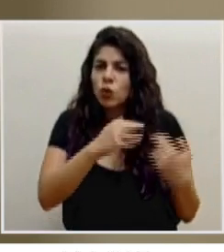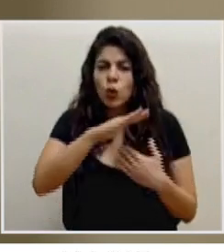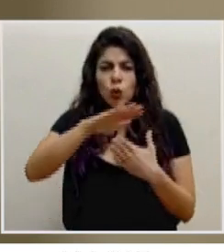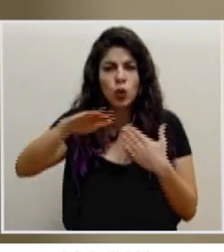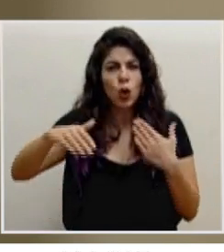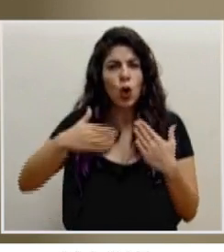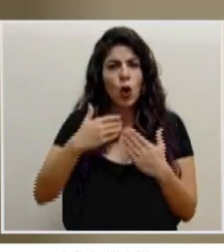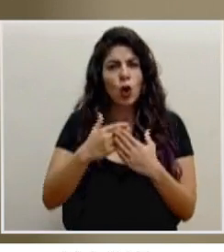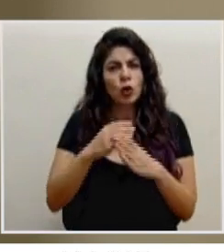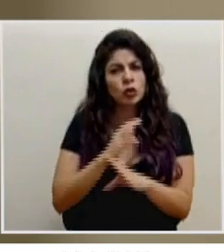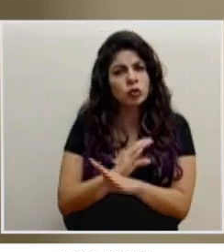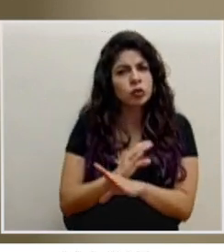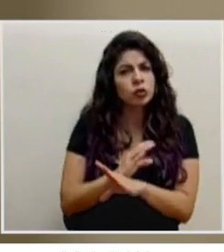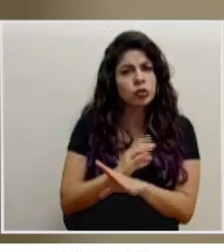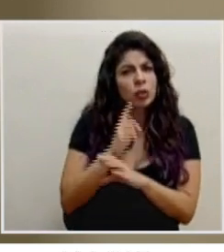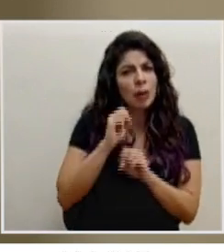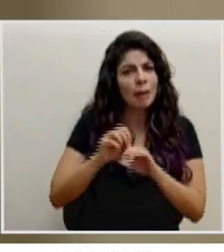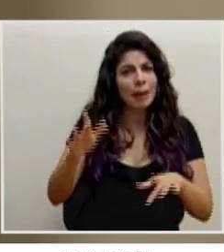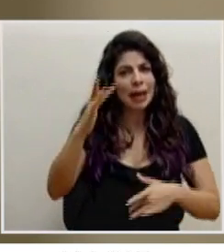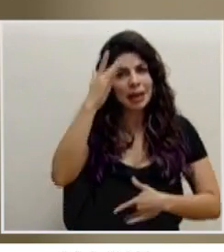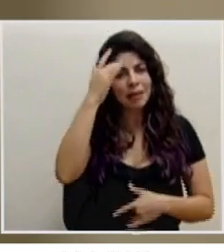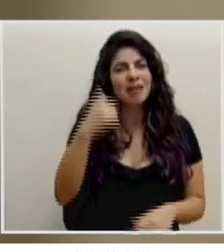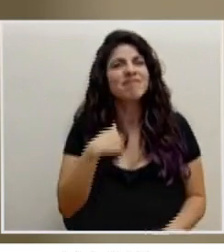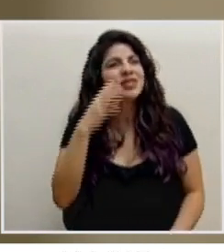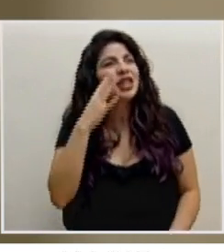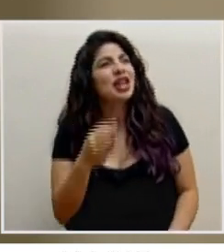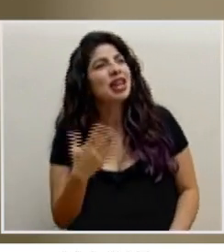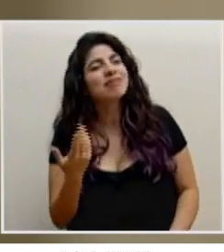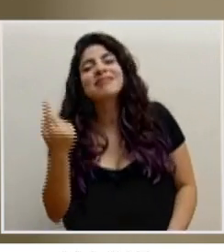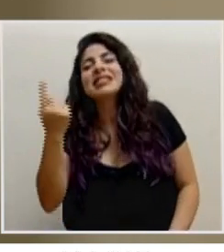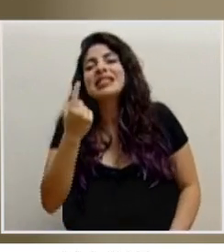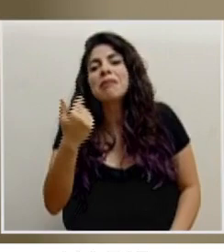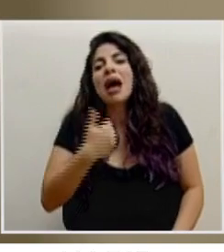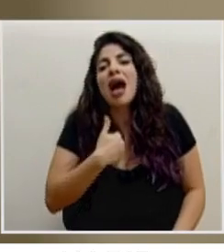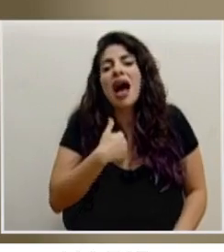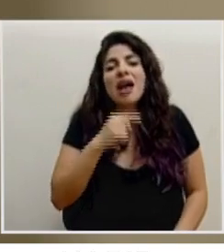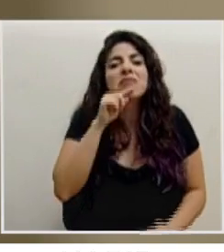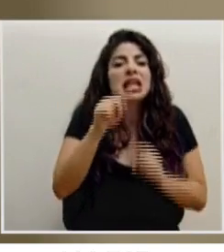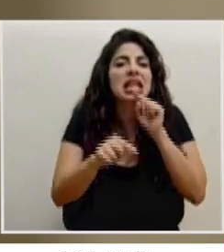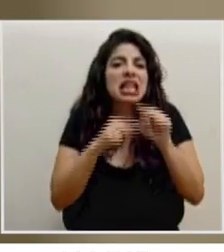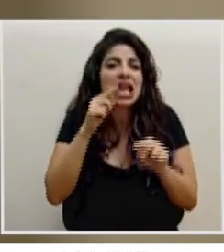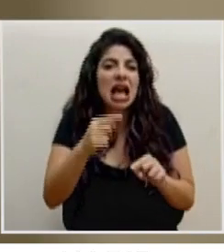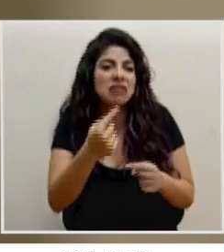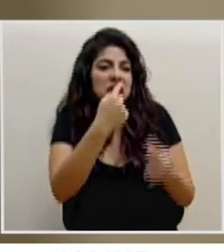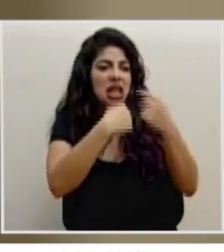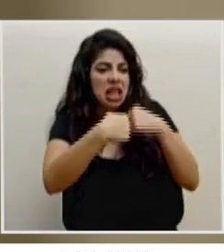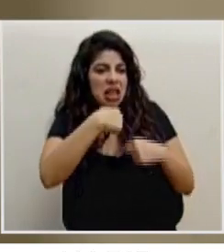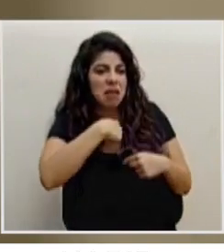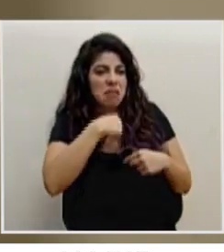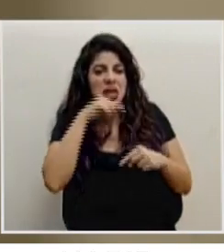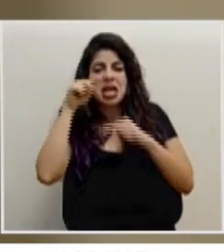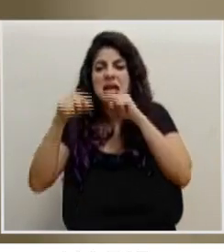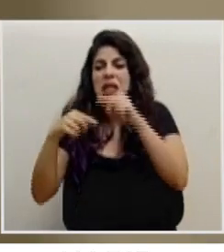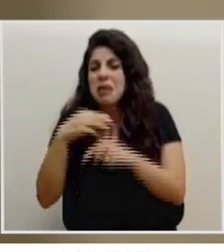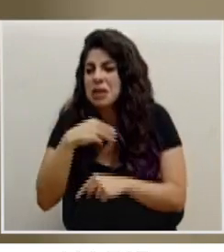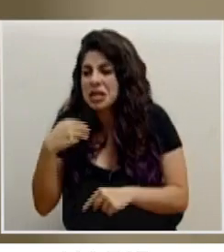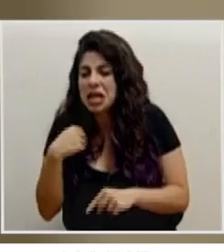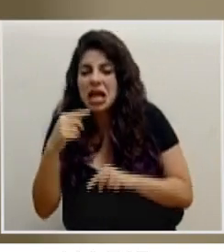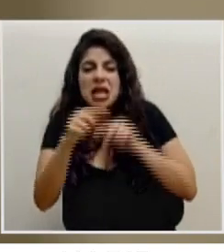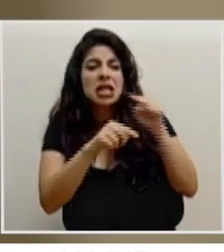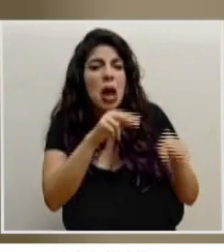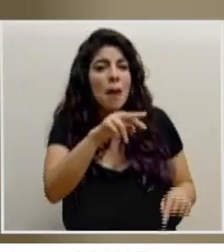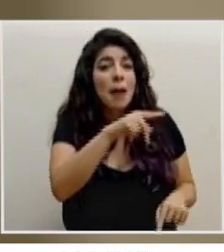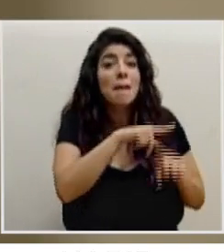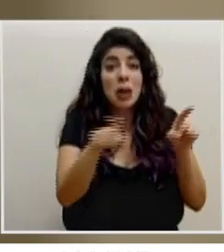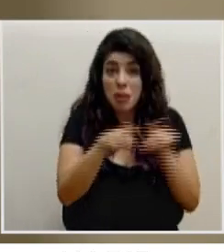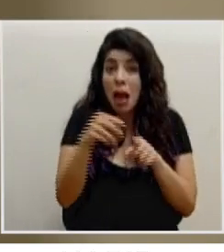pandemia. Porque en esto yo creo que a veces, pues yo sé que siempre van a haber críticas a mi persona, al ministerio, a los compañeros, pero también hay gente